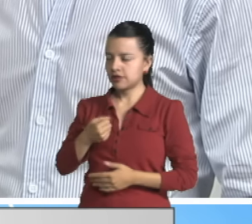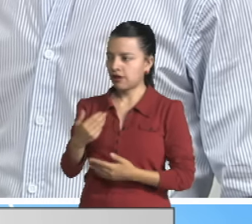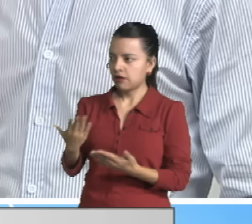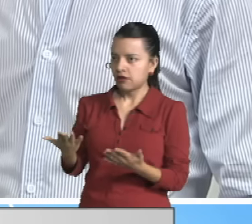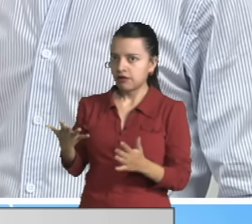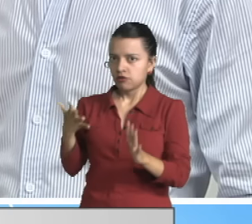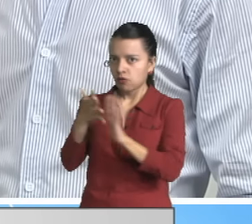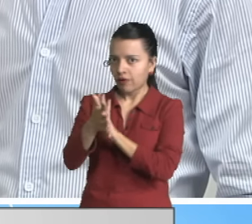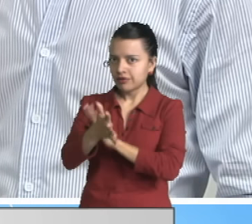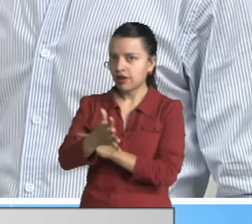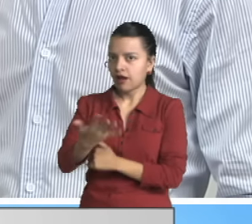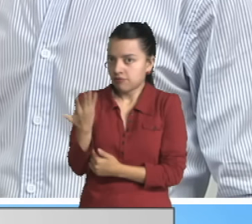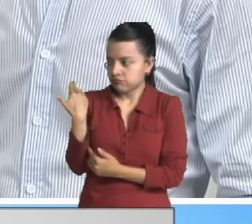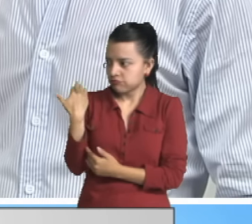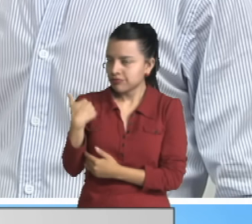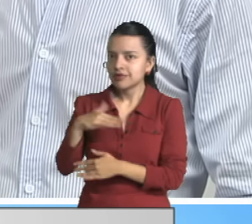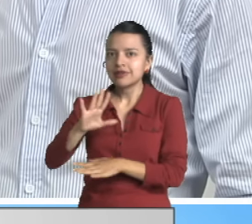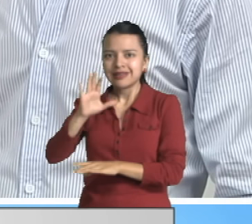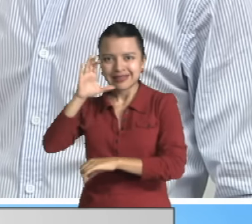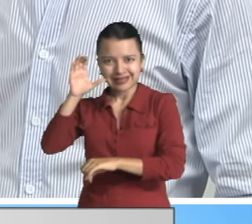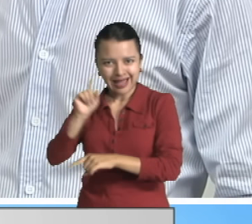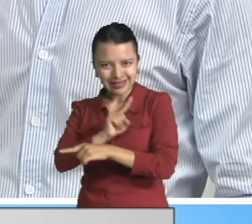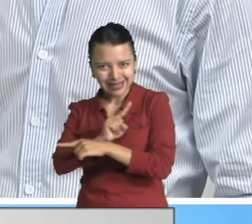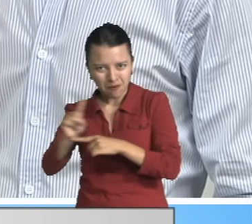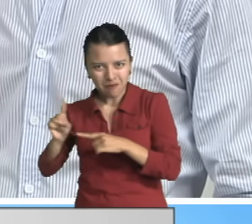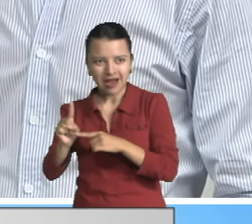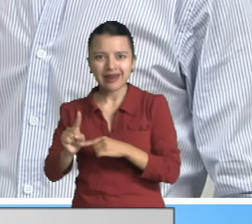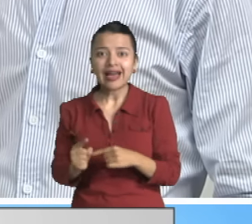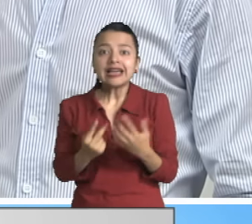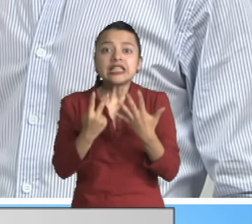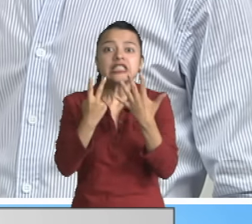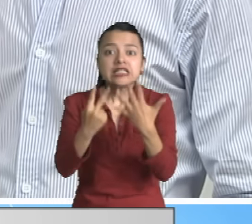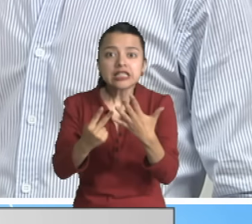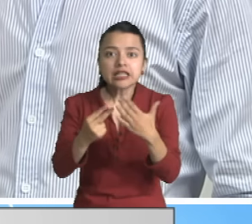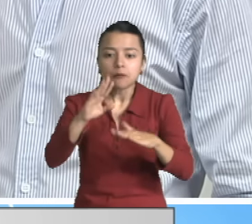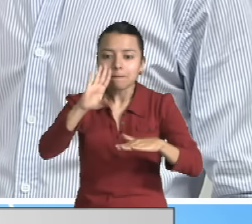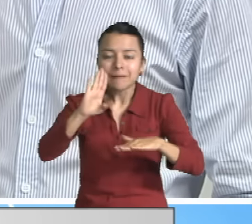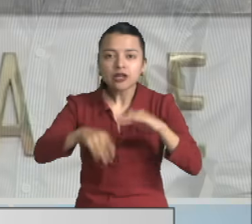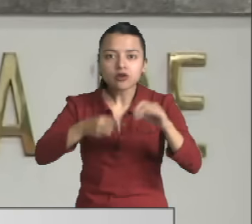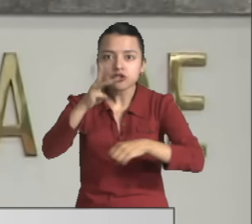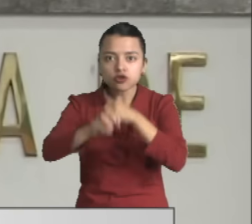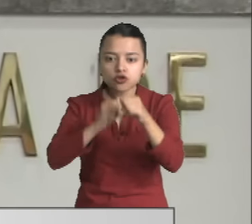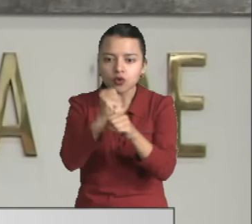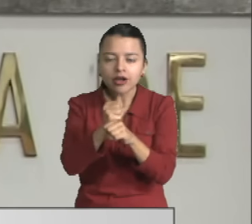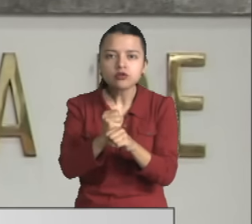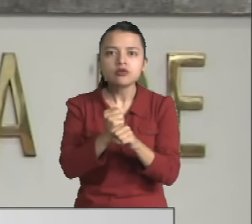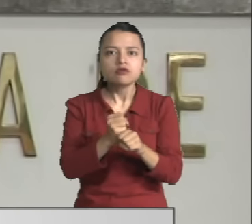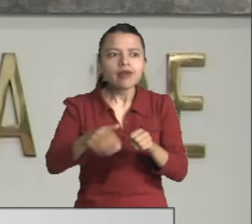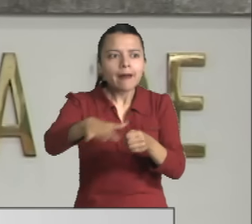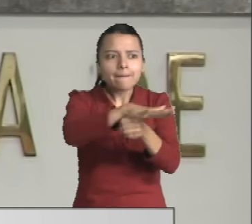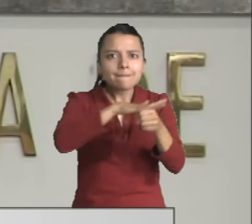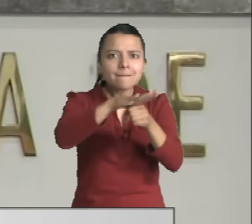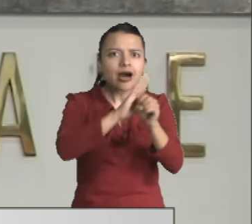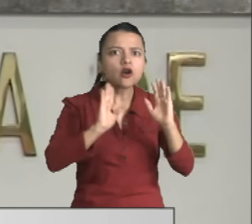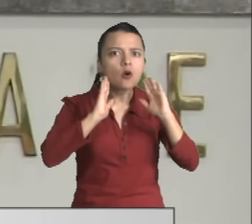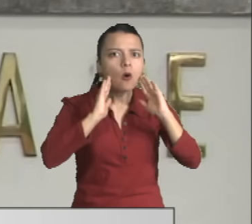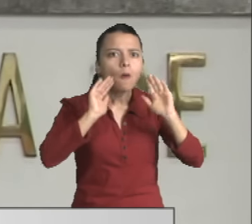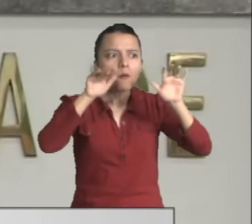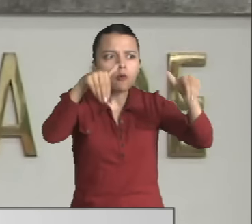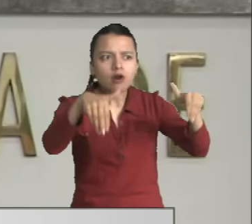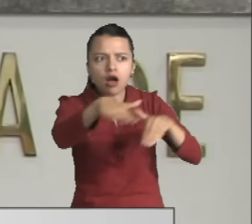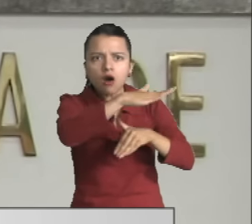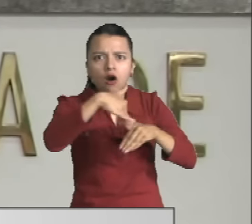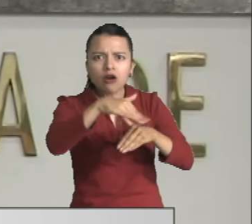también confirmaron esta semana la recuperación o el rescate de 7 menores en el poblado que estaban en riesgo de caer en este tipo de